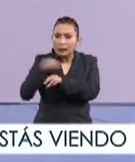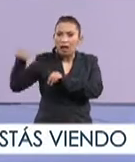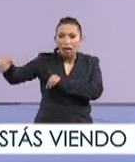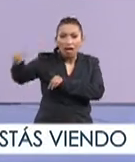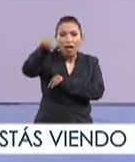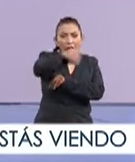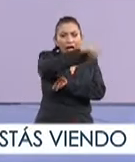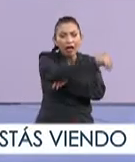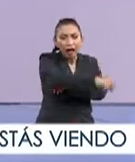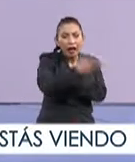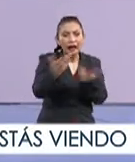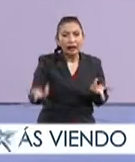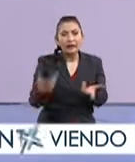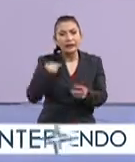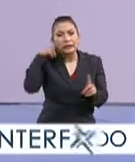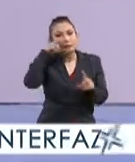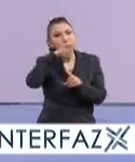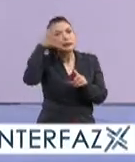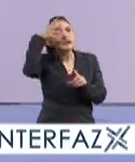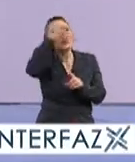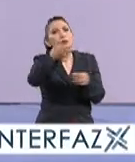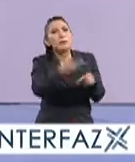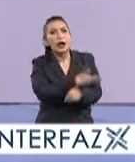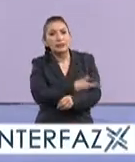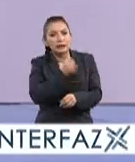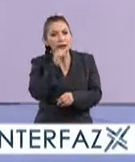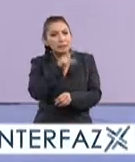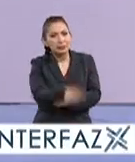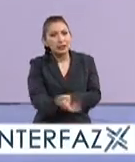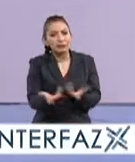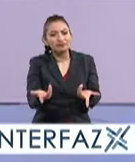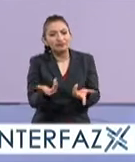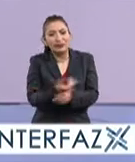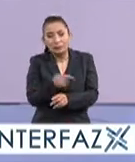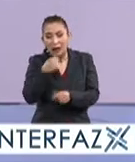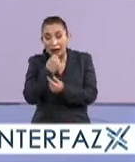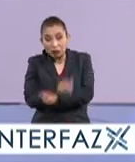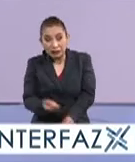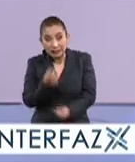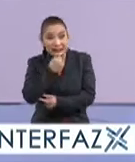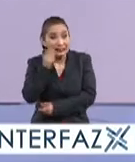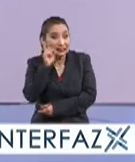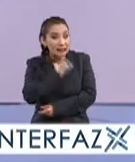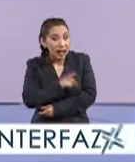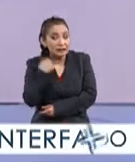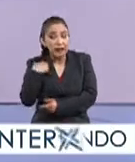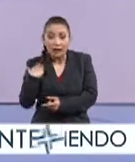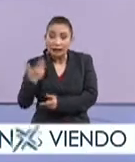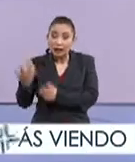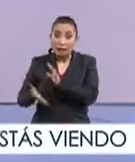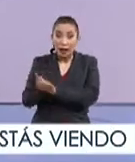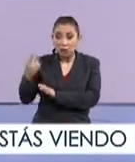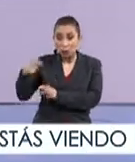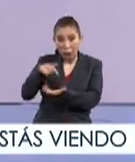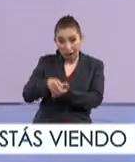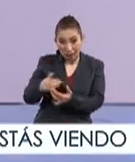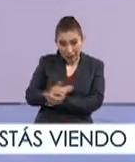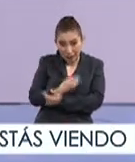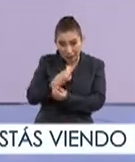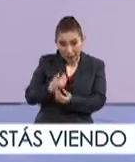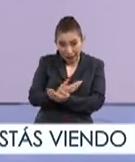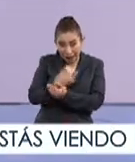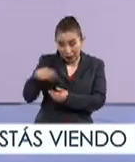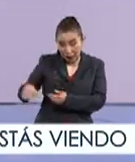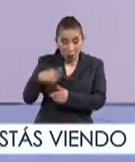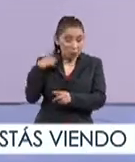sus respectivas y sus perspectivas y también sus consecuencias, tanto para los niños y las niñas que salen de sus lugares de origen, como para los